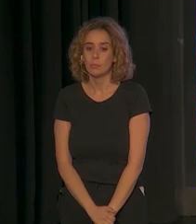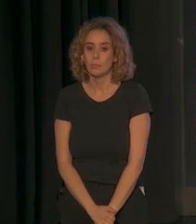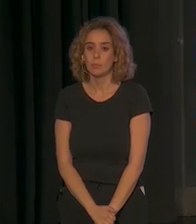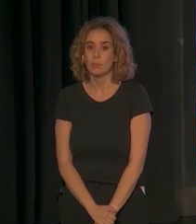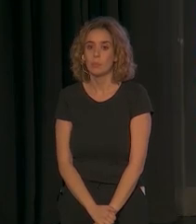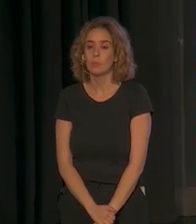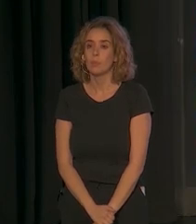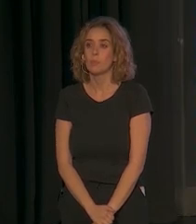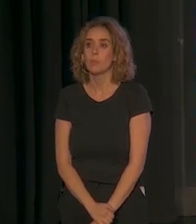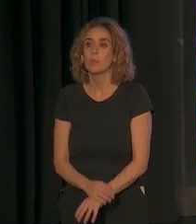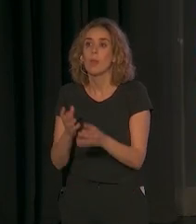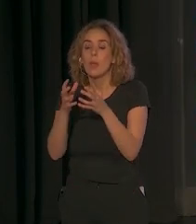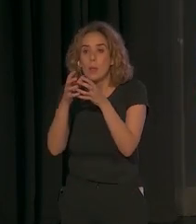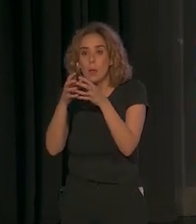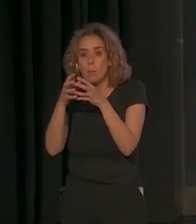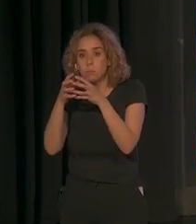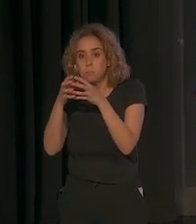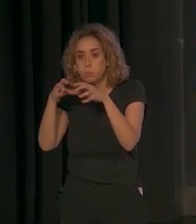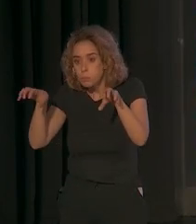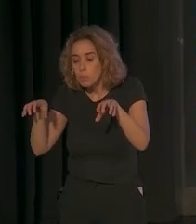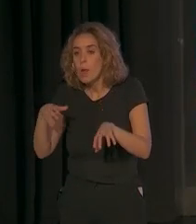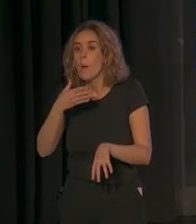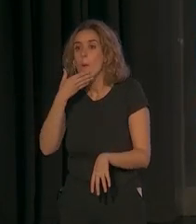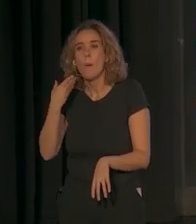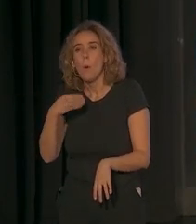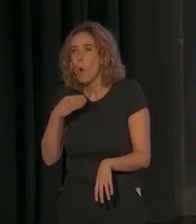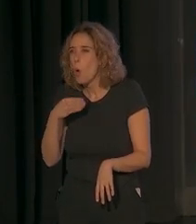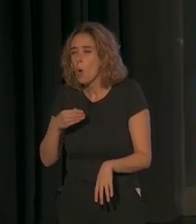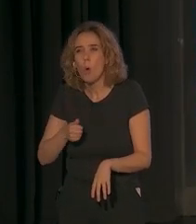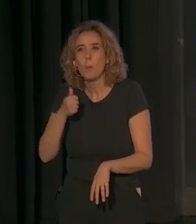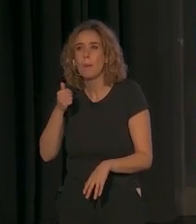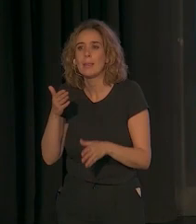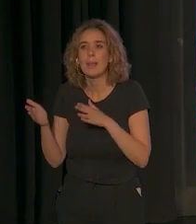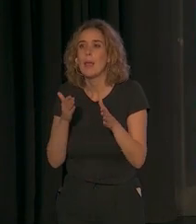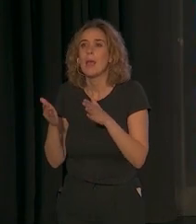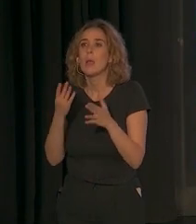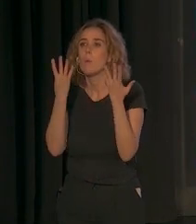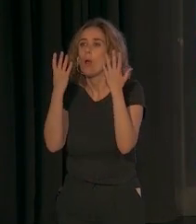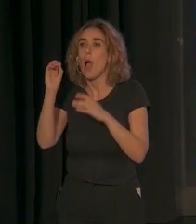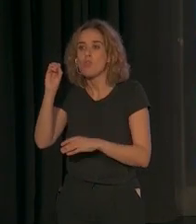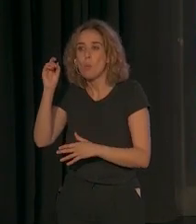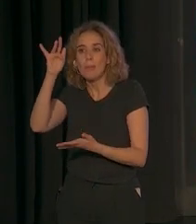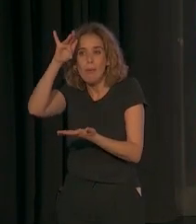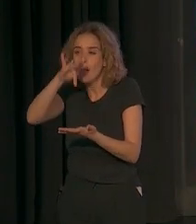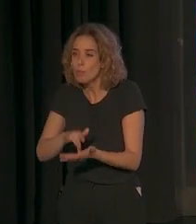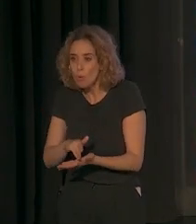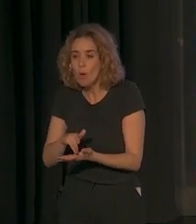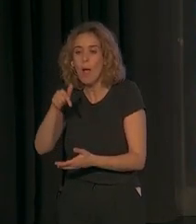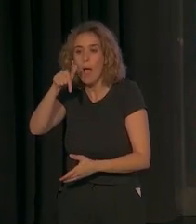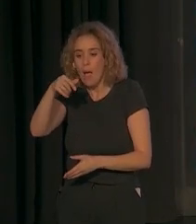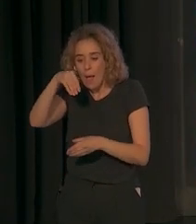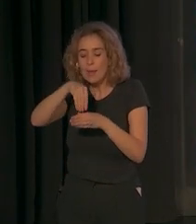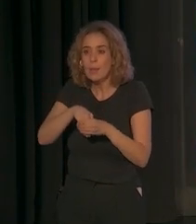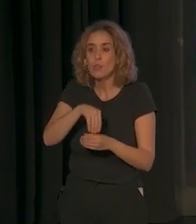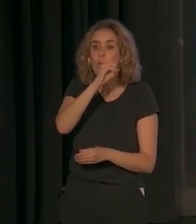Y la división para los más jóvenes llegó en los años 90. Y fue la que incorporó la parte de